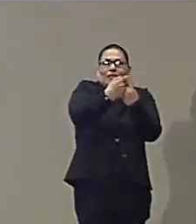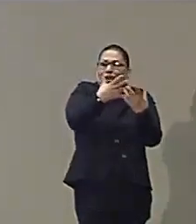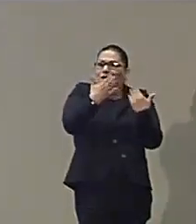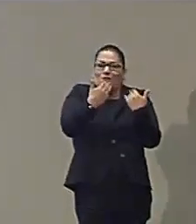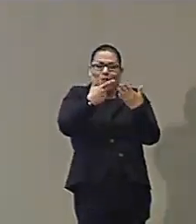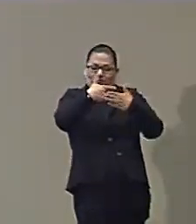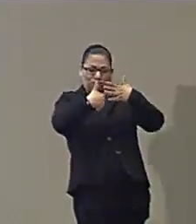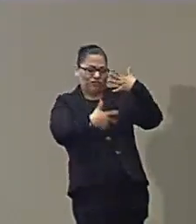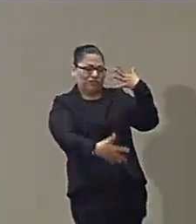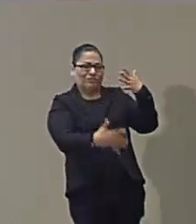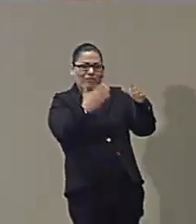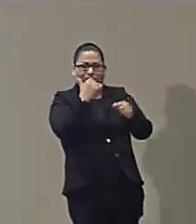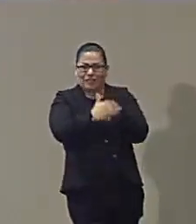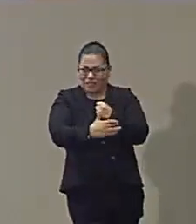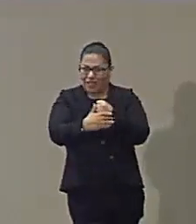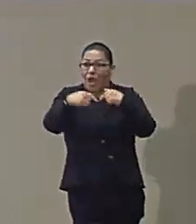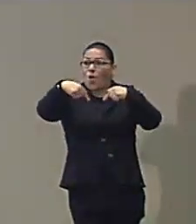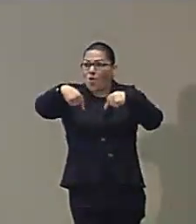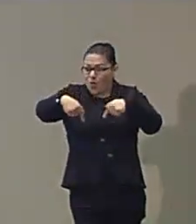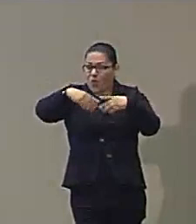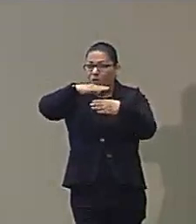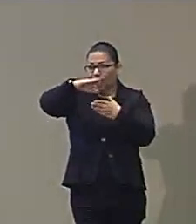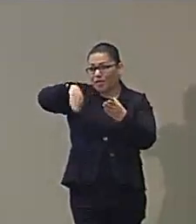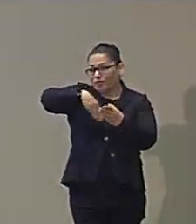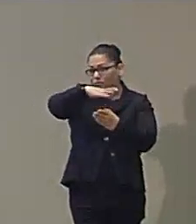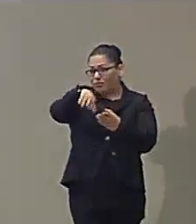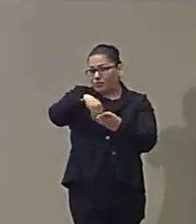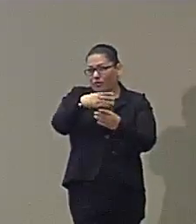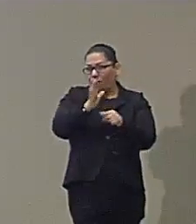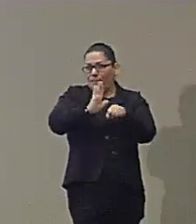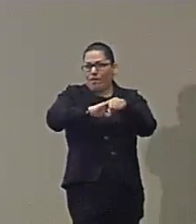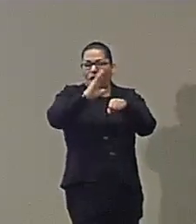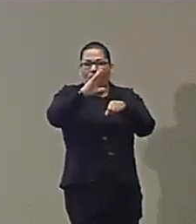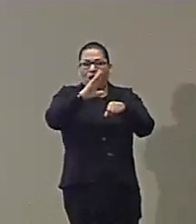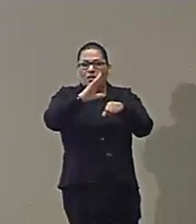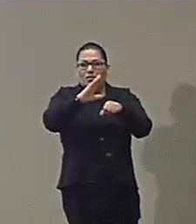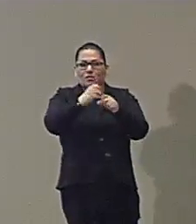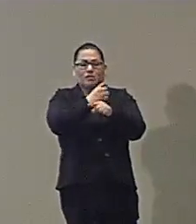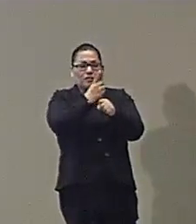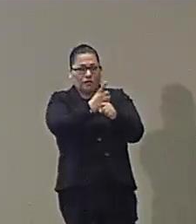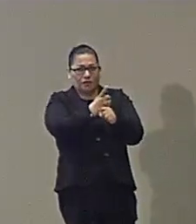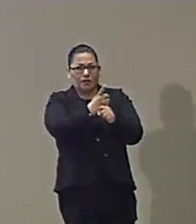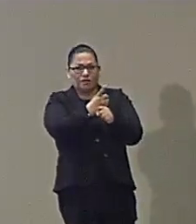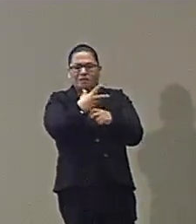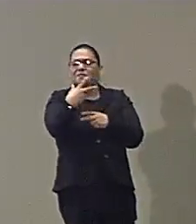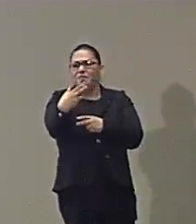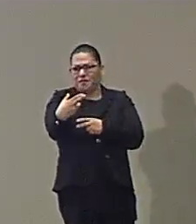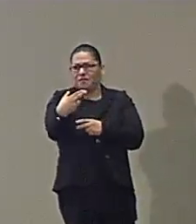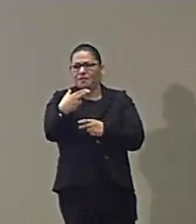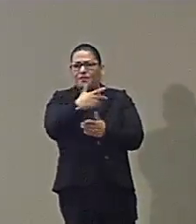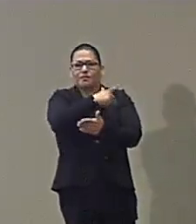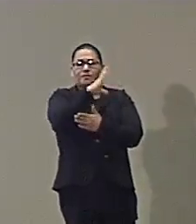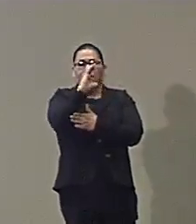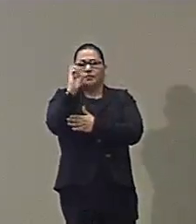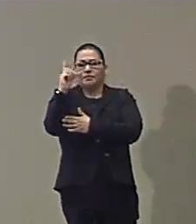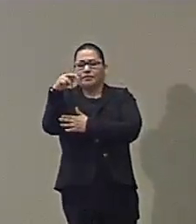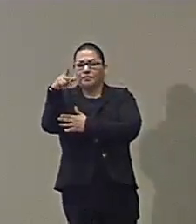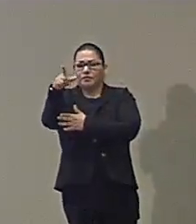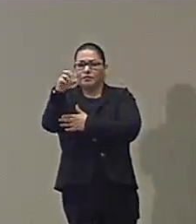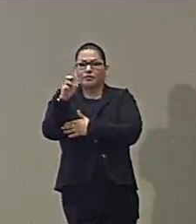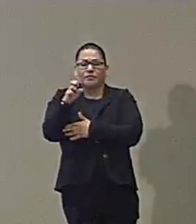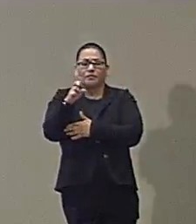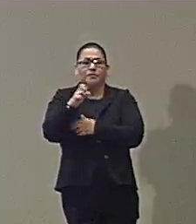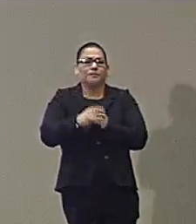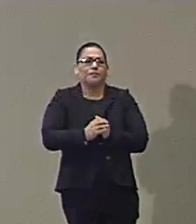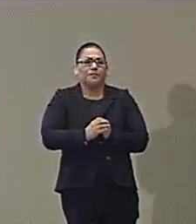terminaríamos y ahora estamos buscando otros otros nichos de oportunidad también en la ciudad y me parece que así